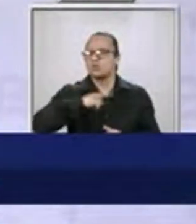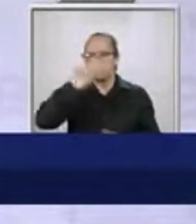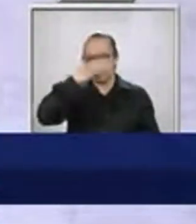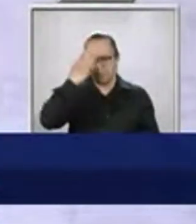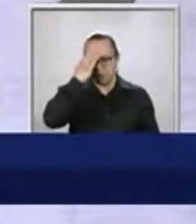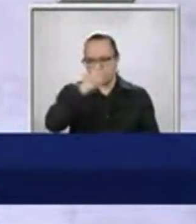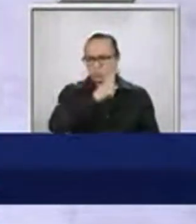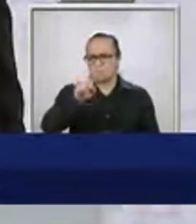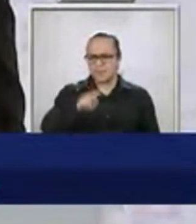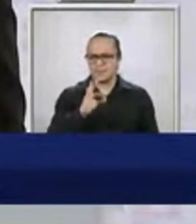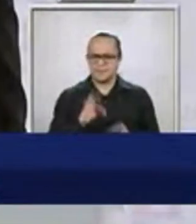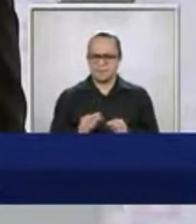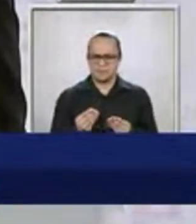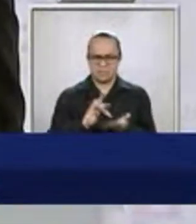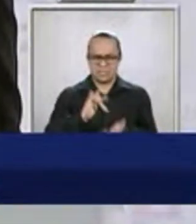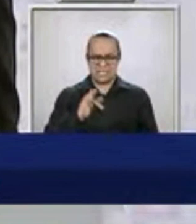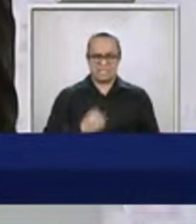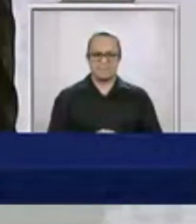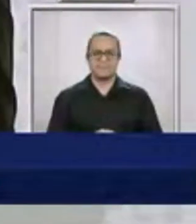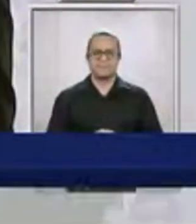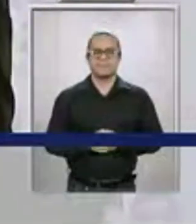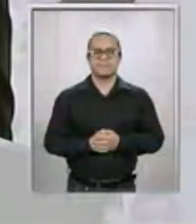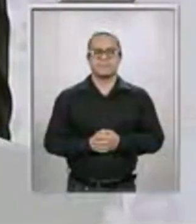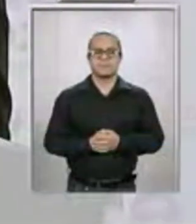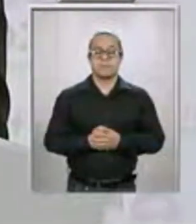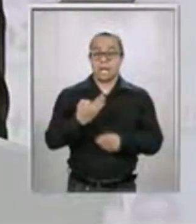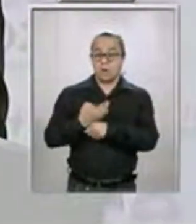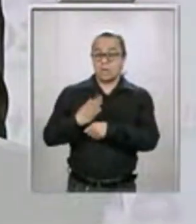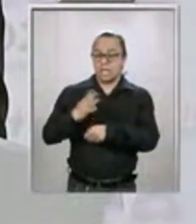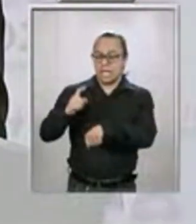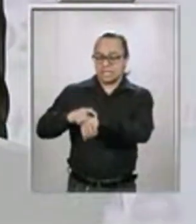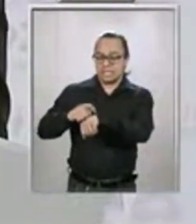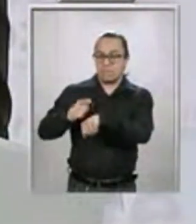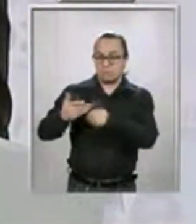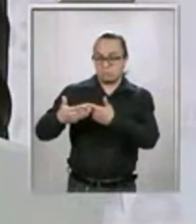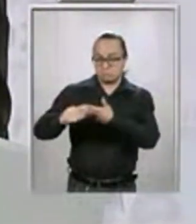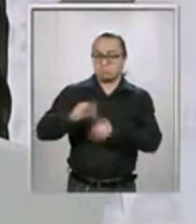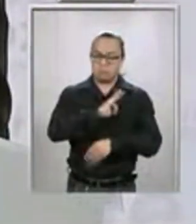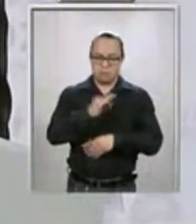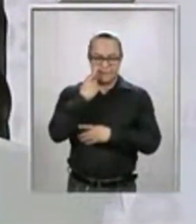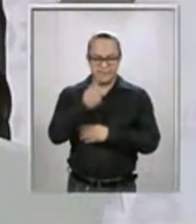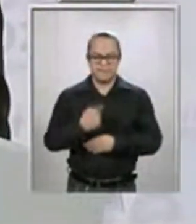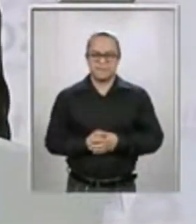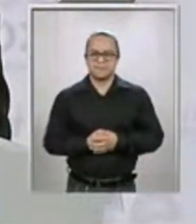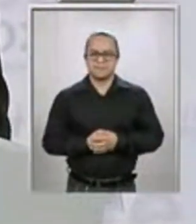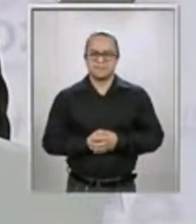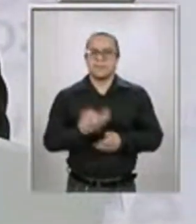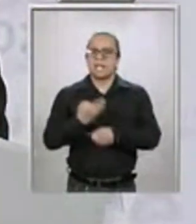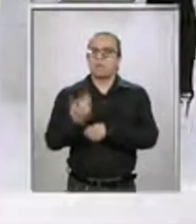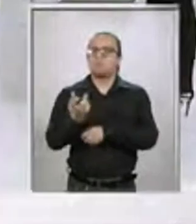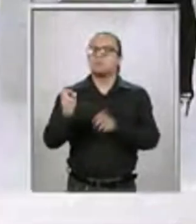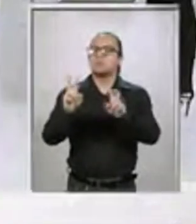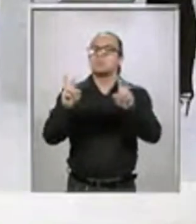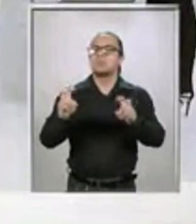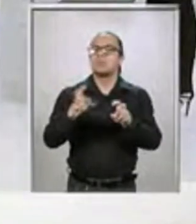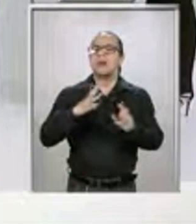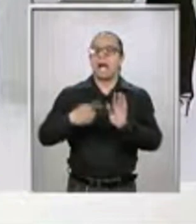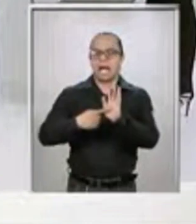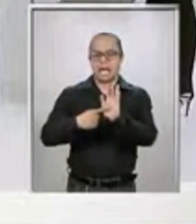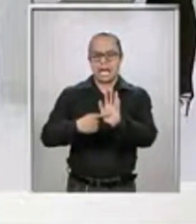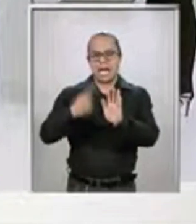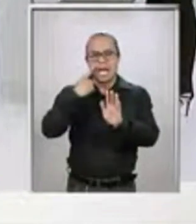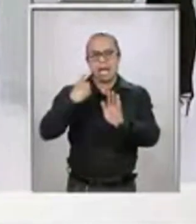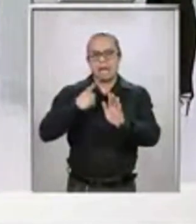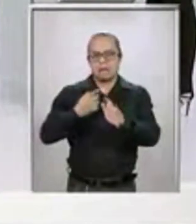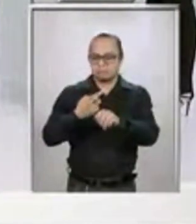gracias. Tenemos un poco más de tiempo para esta intervención, candidata Delfina. Acaba usted de mencionar el tema de rendición de cuentas. Y en